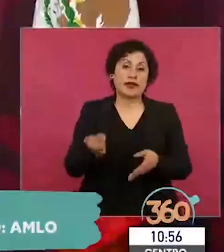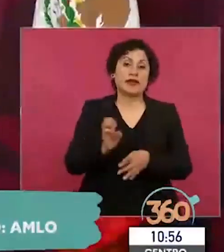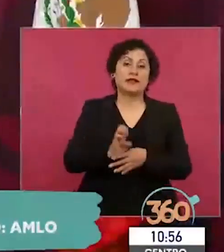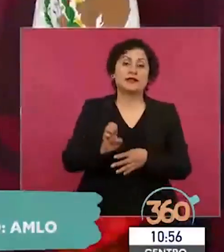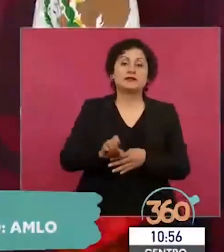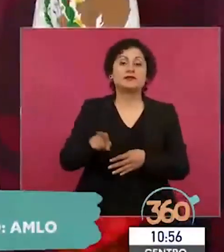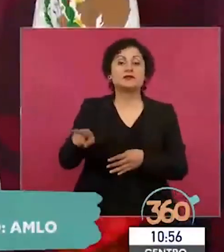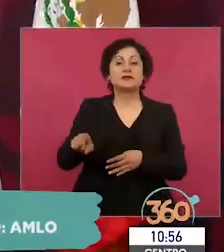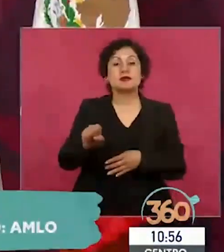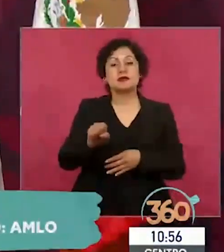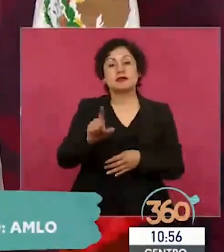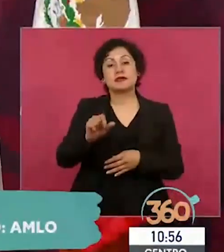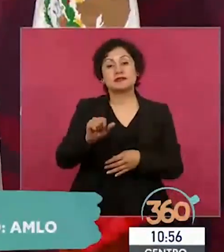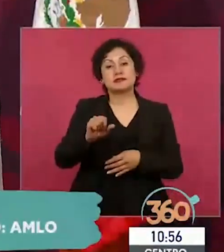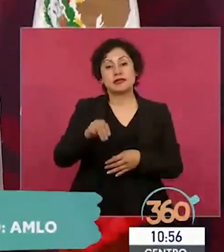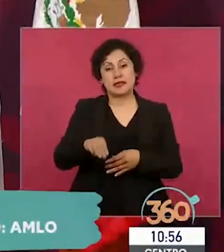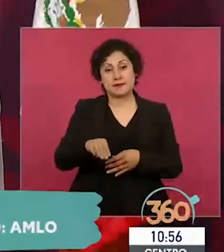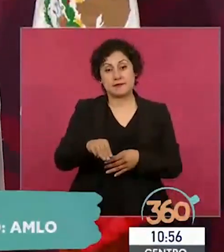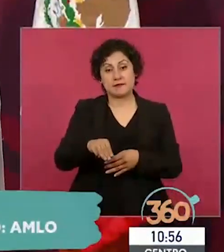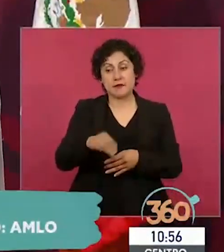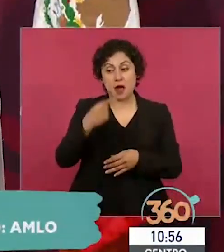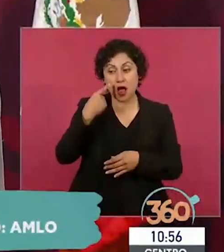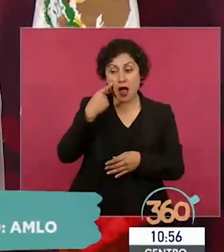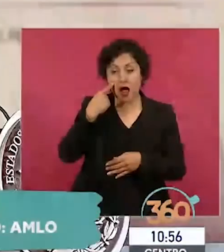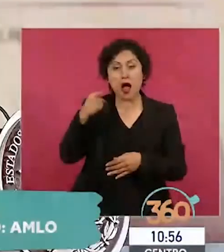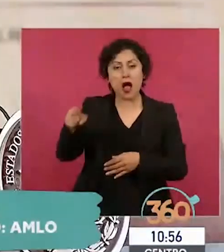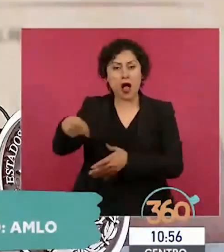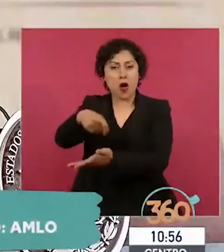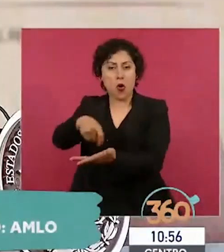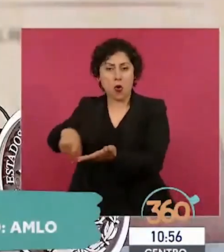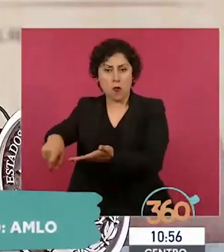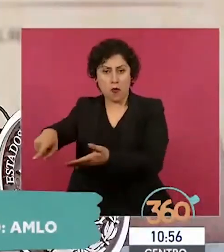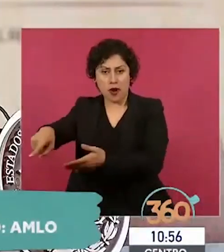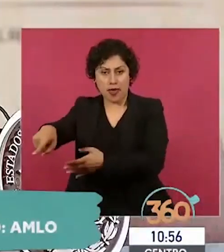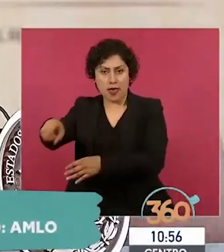adquirió acciones de la empresa